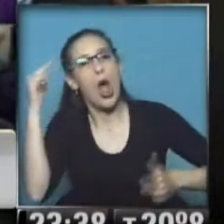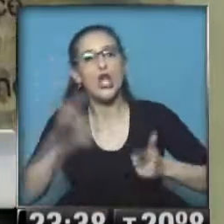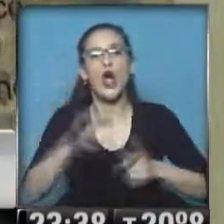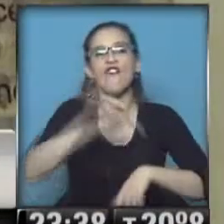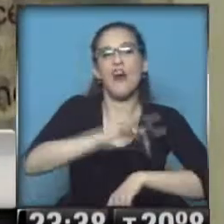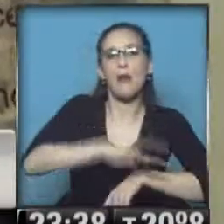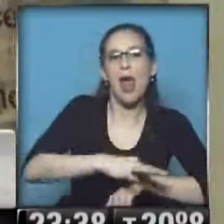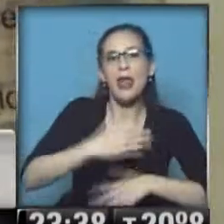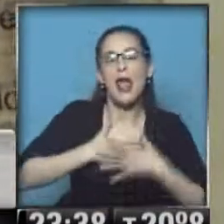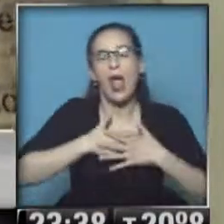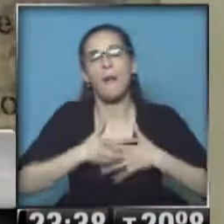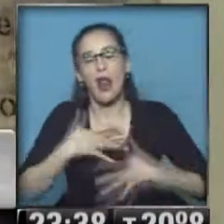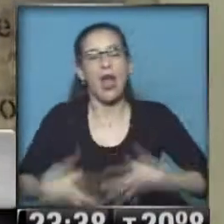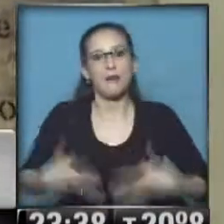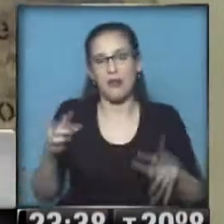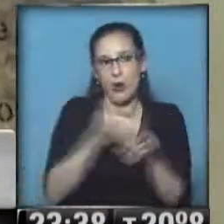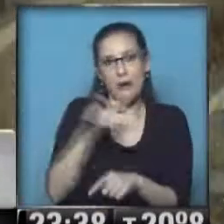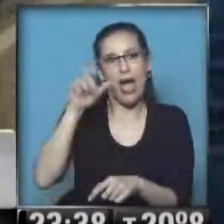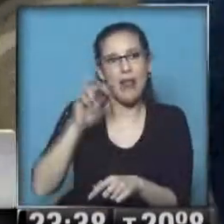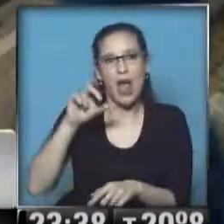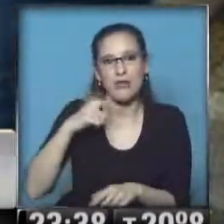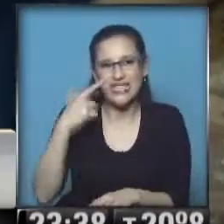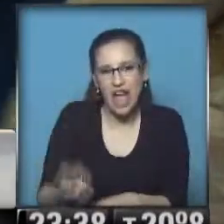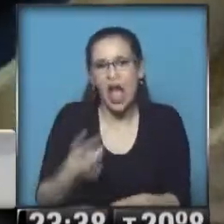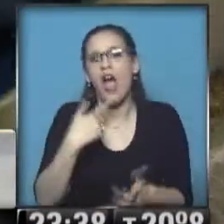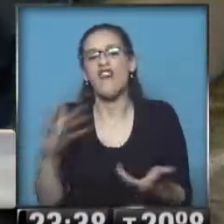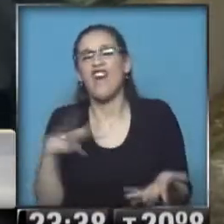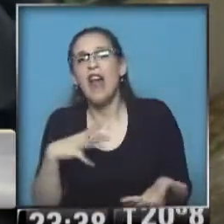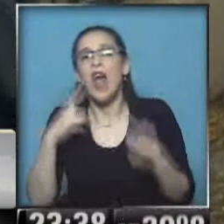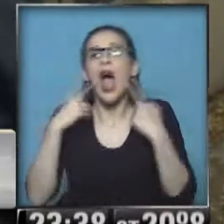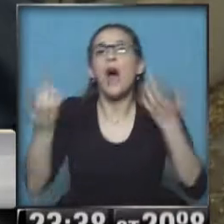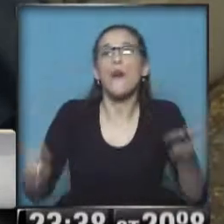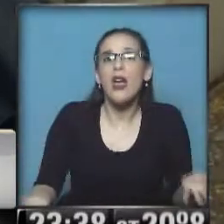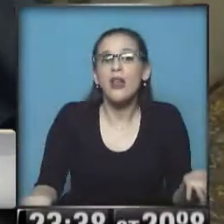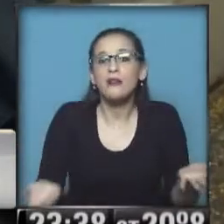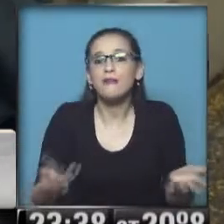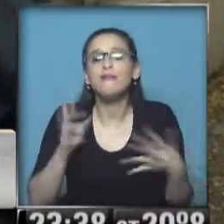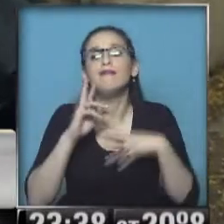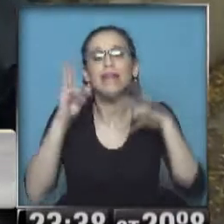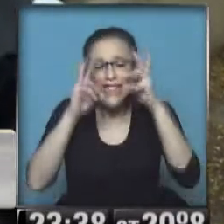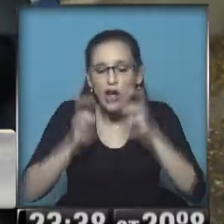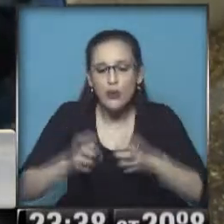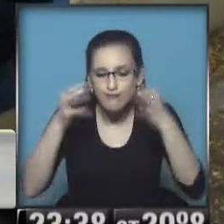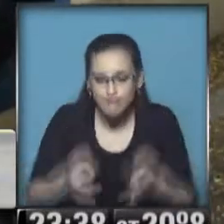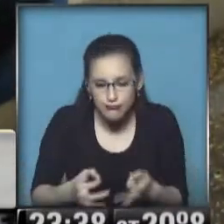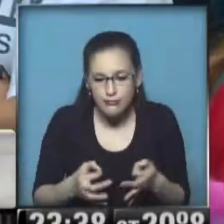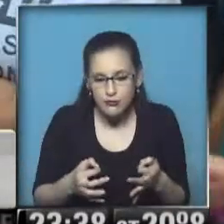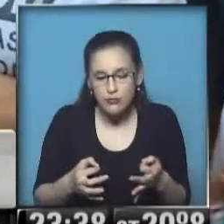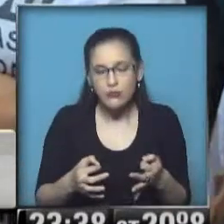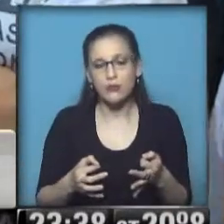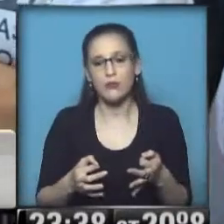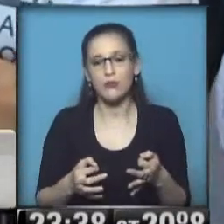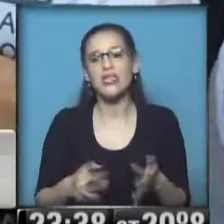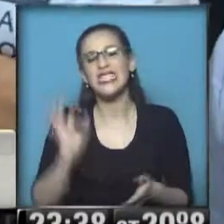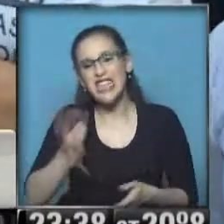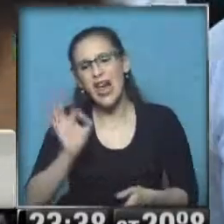tierra y esperamos que llegue el momento de las pericias contables, luego las técnicas. Sabemos